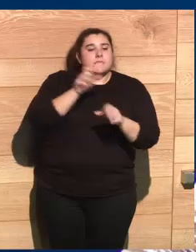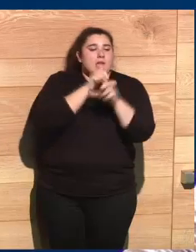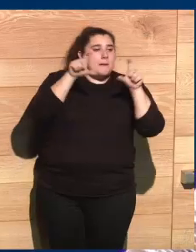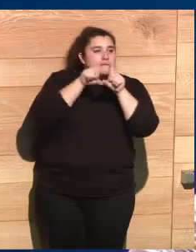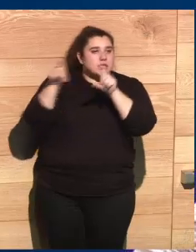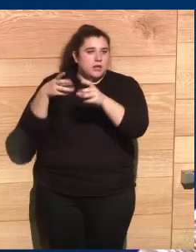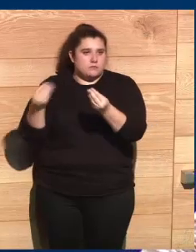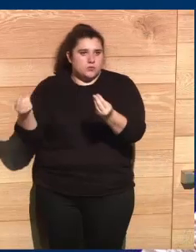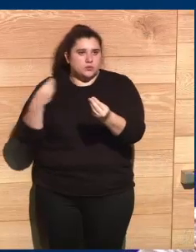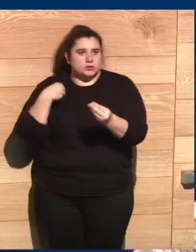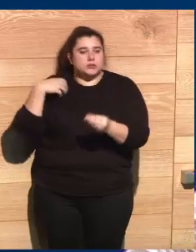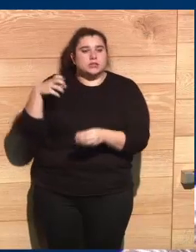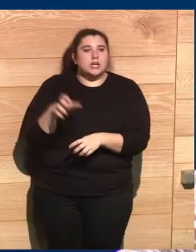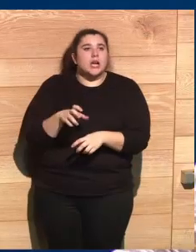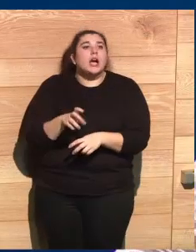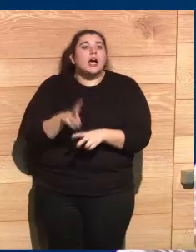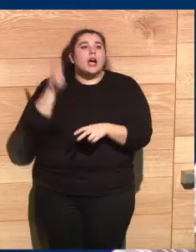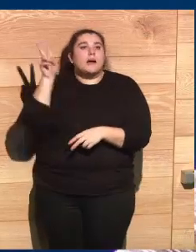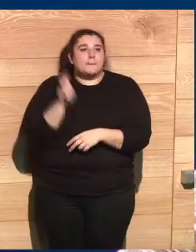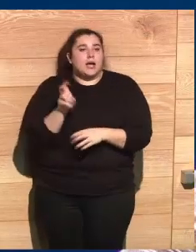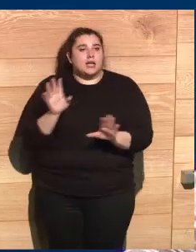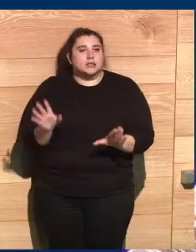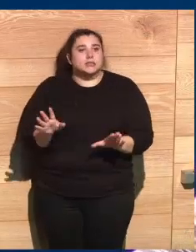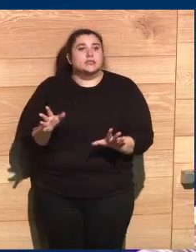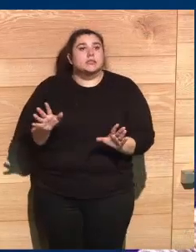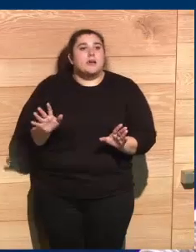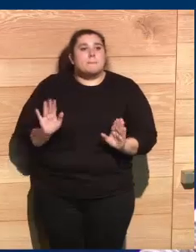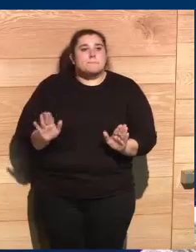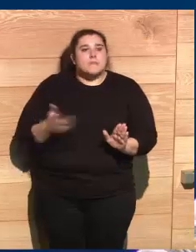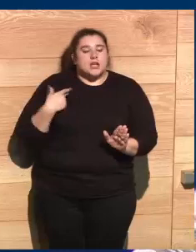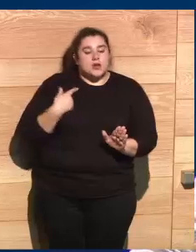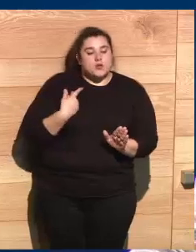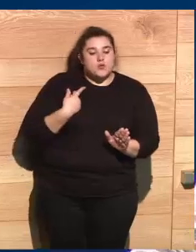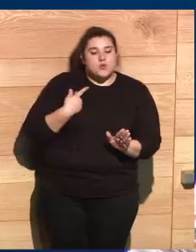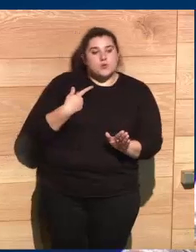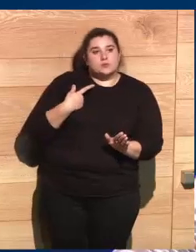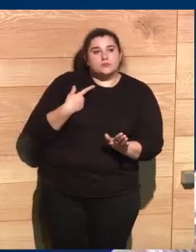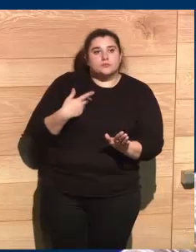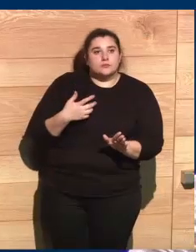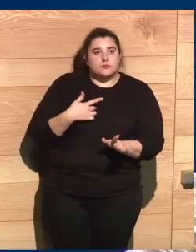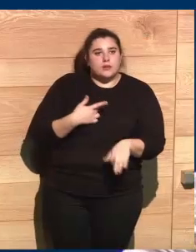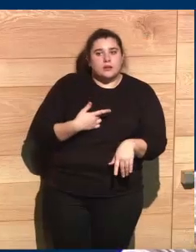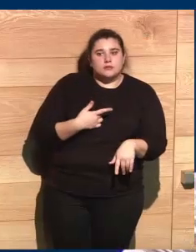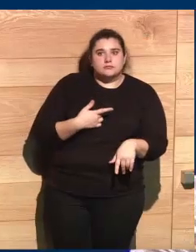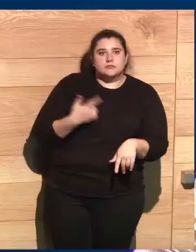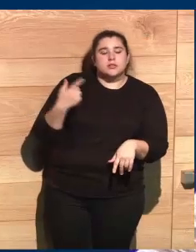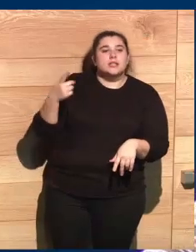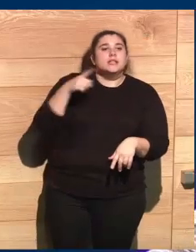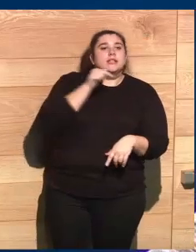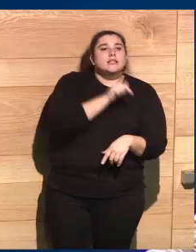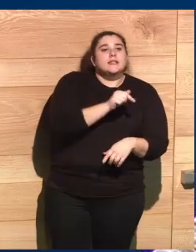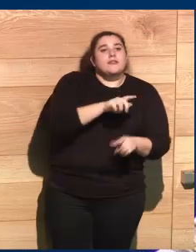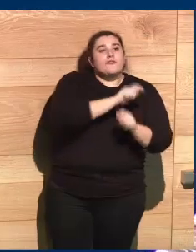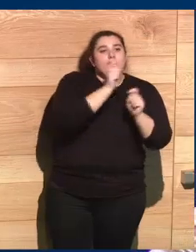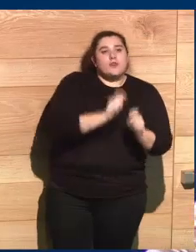que diseñan videojuegos y es posible hacerlo de una manera ética. Es decir, no es intrínsecamente ni ético ni poco ético. Es simplemente una